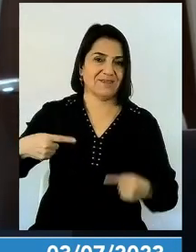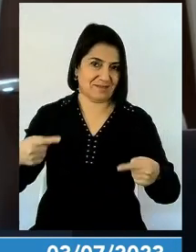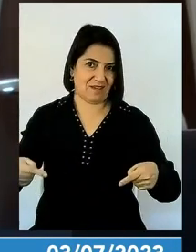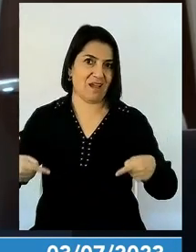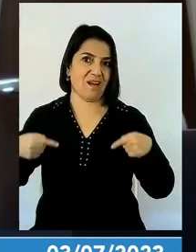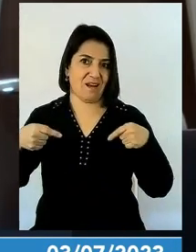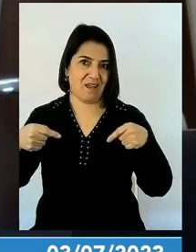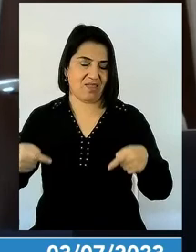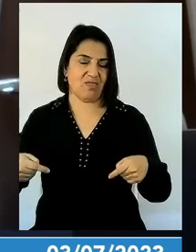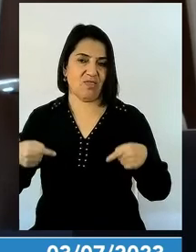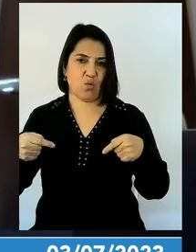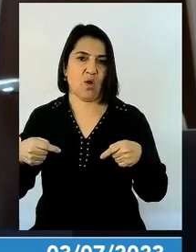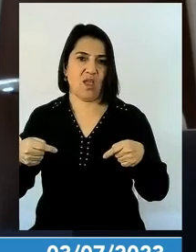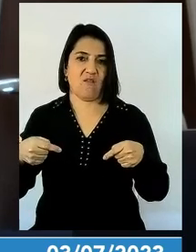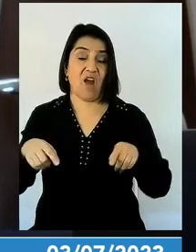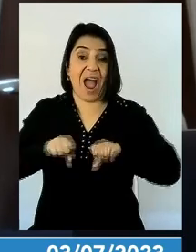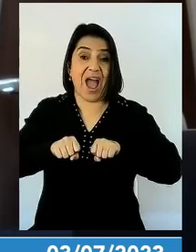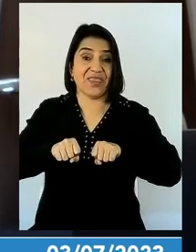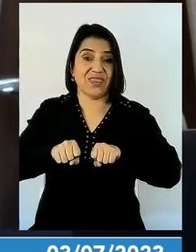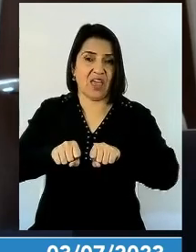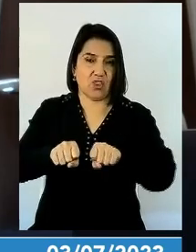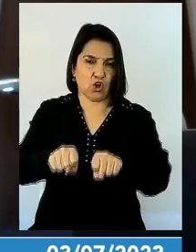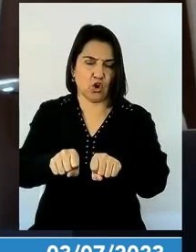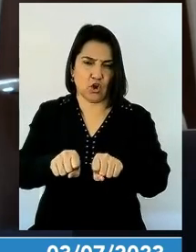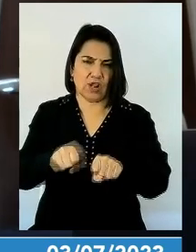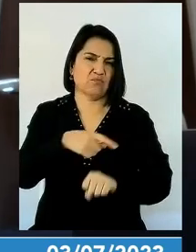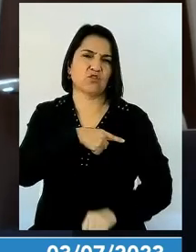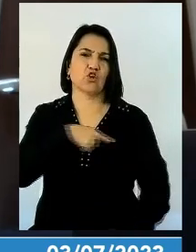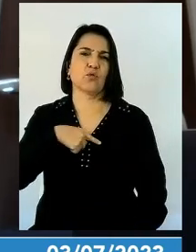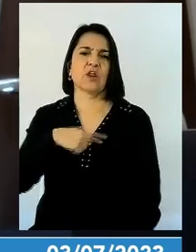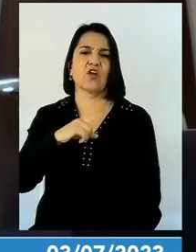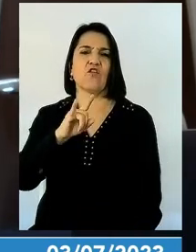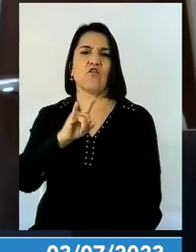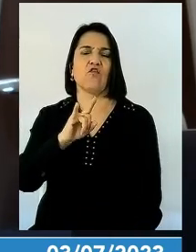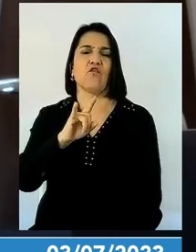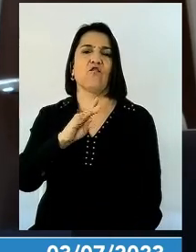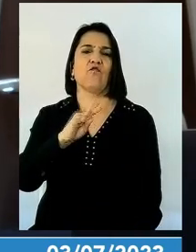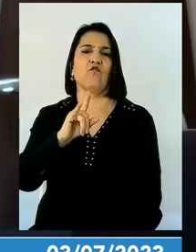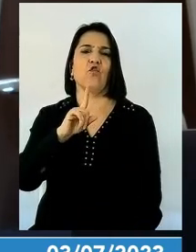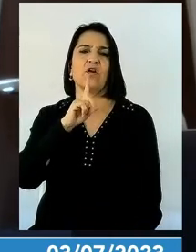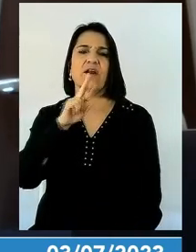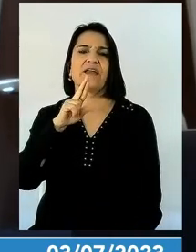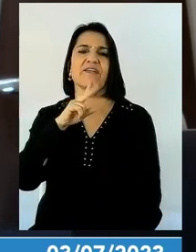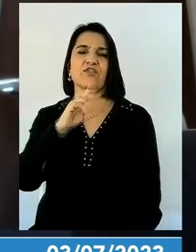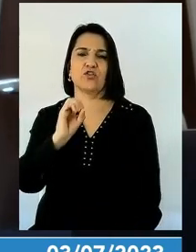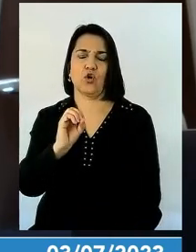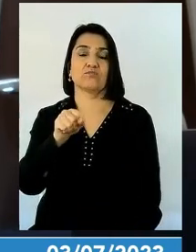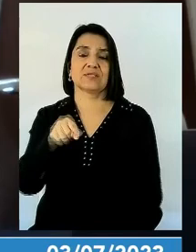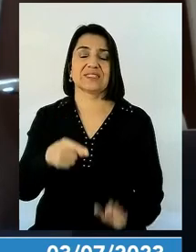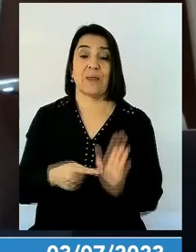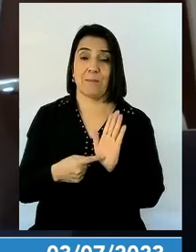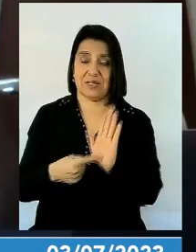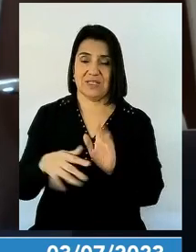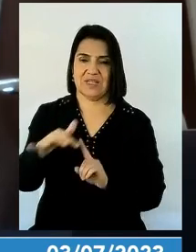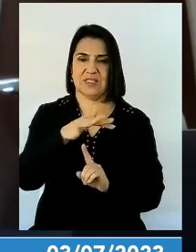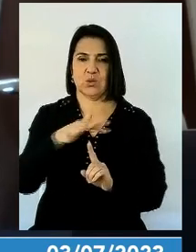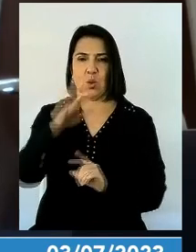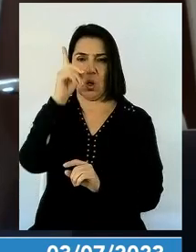andadores, conocidos más como burritos. Acá se presenta, digamos, una situación un poco compleja,